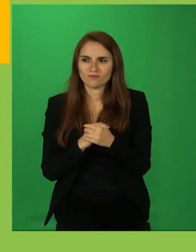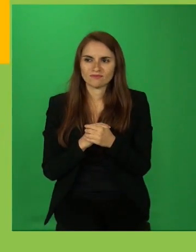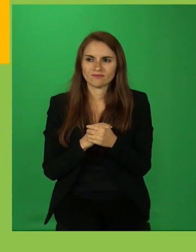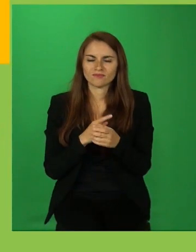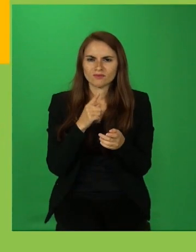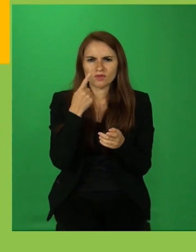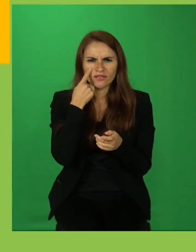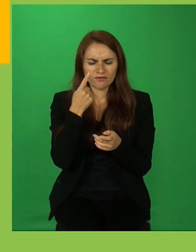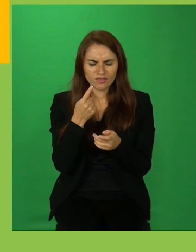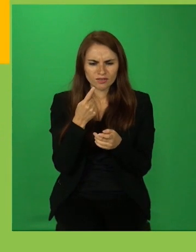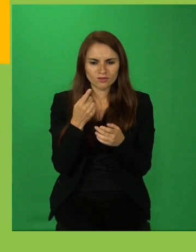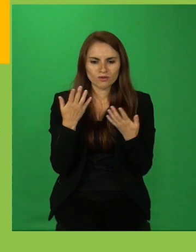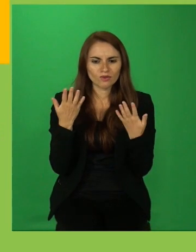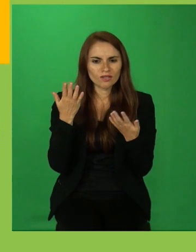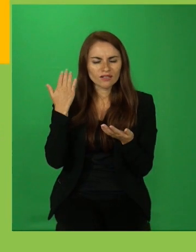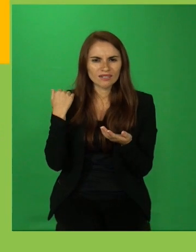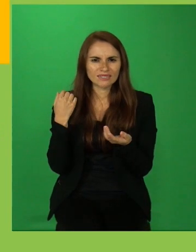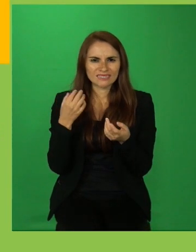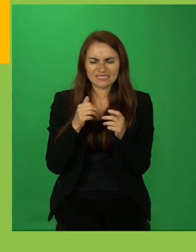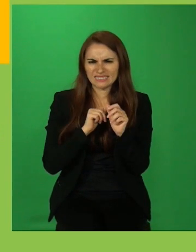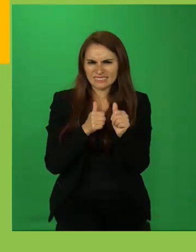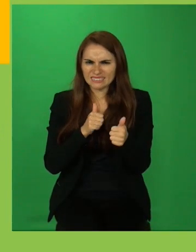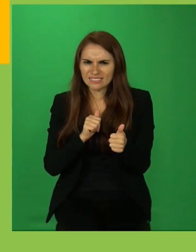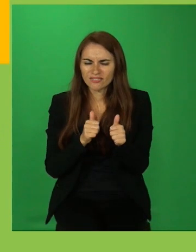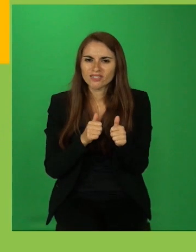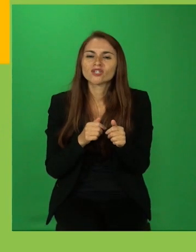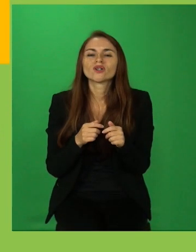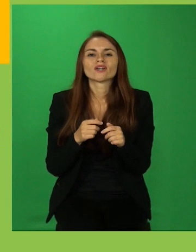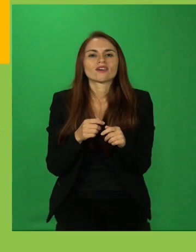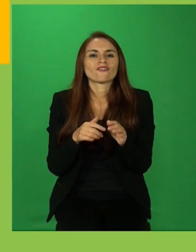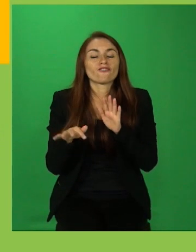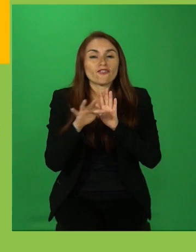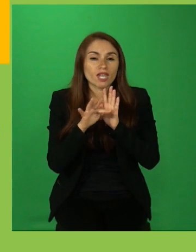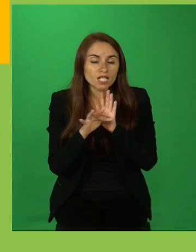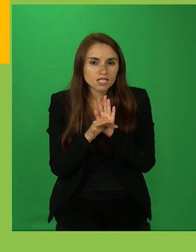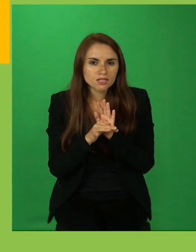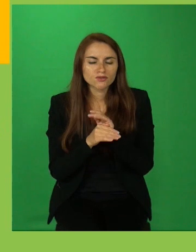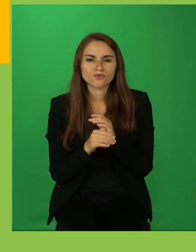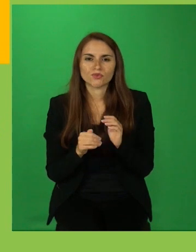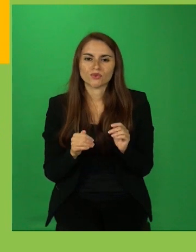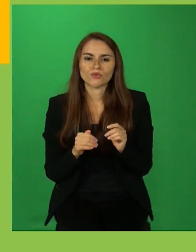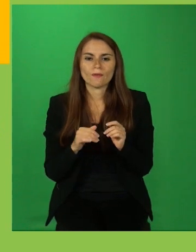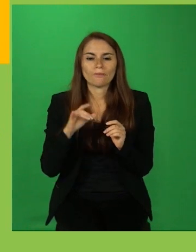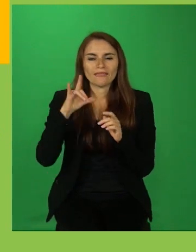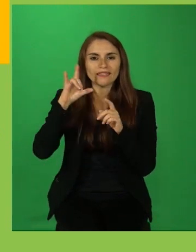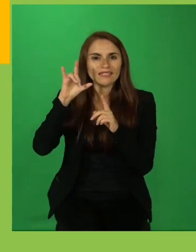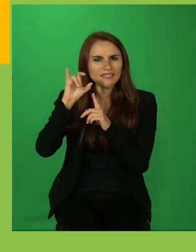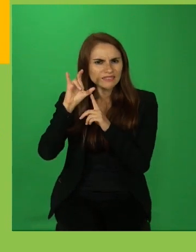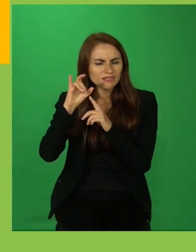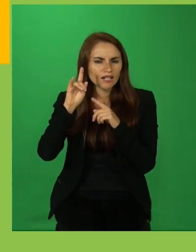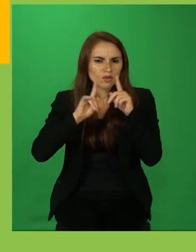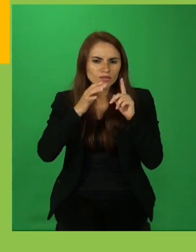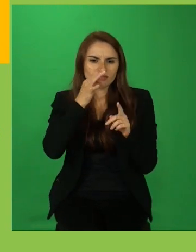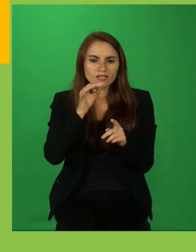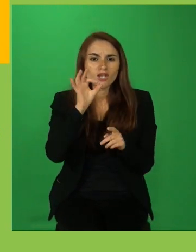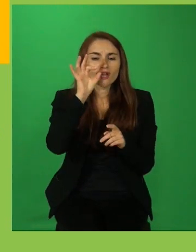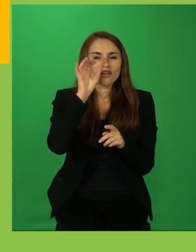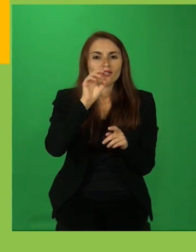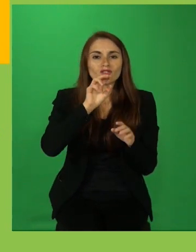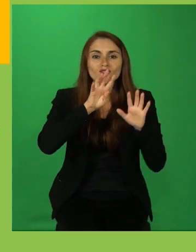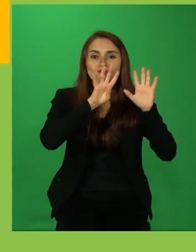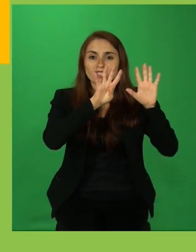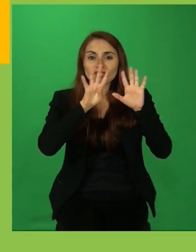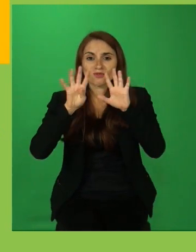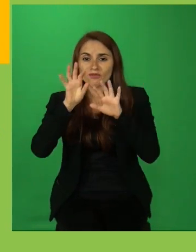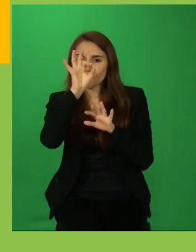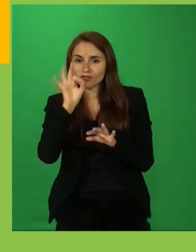unos super desafíos en facebook en instagram que dicen el 99% de las personas se equivocan